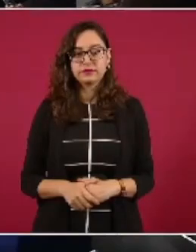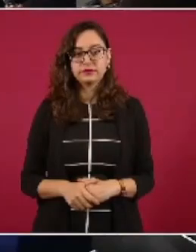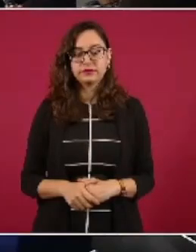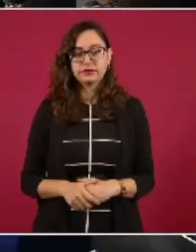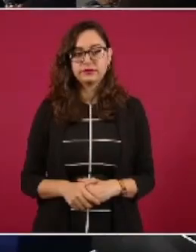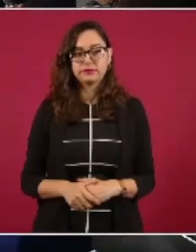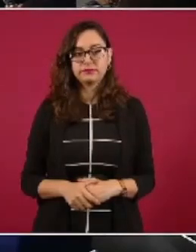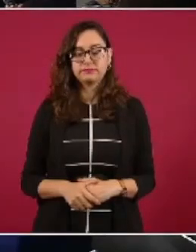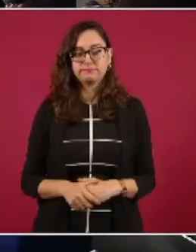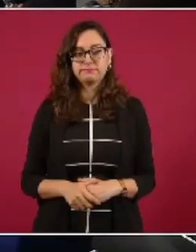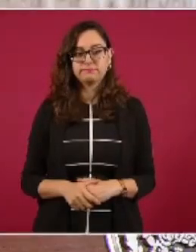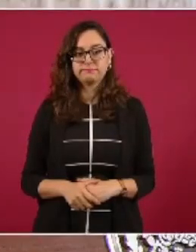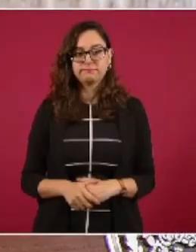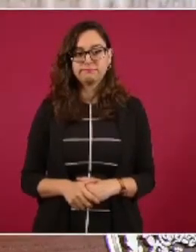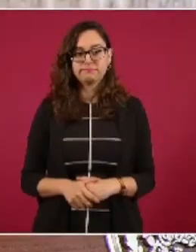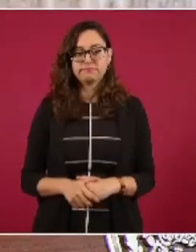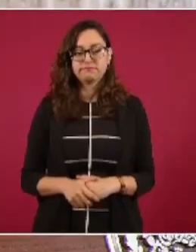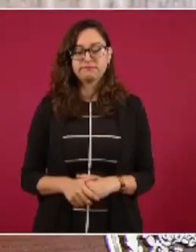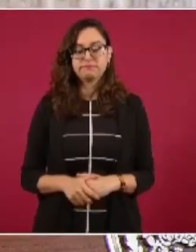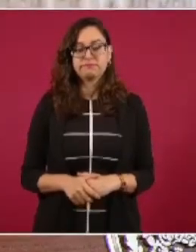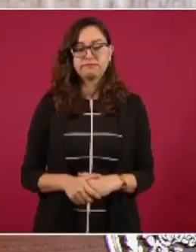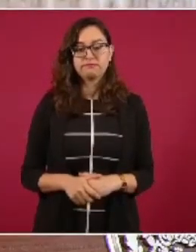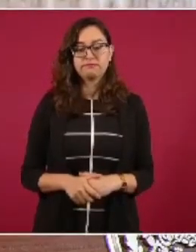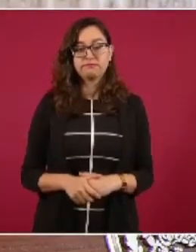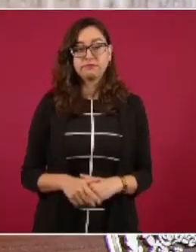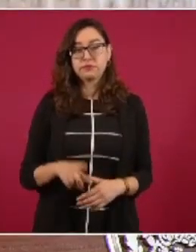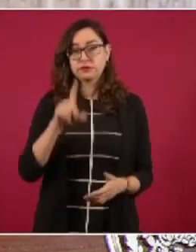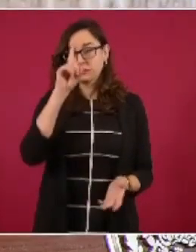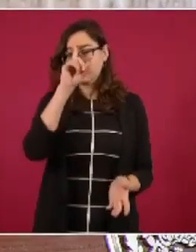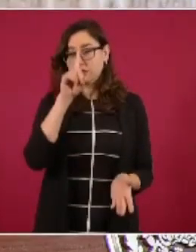Creo que con Fox